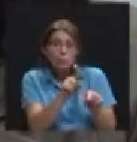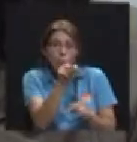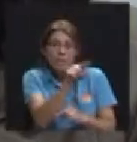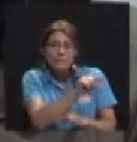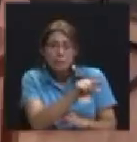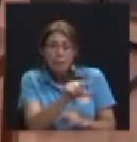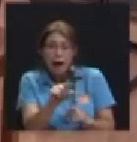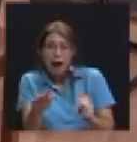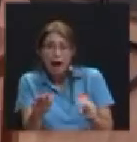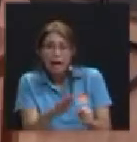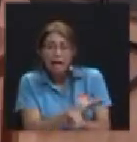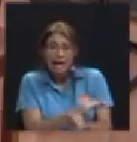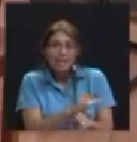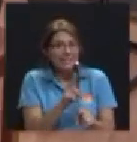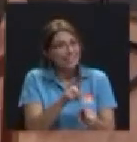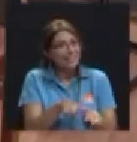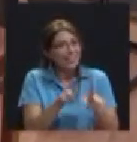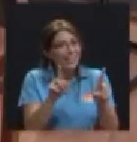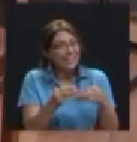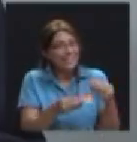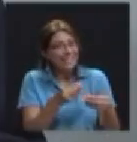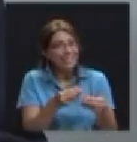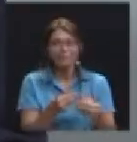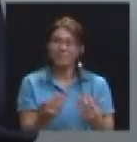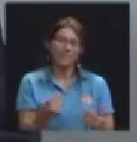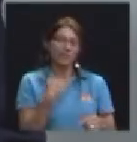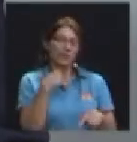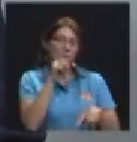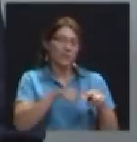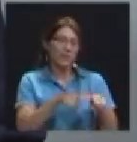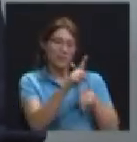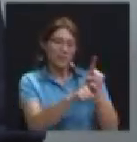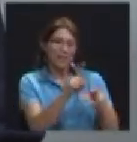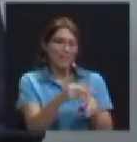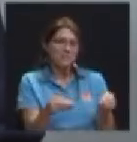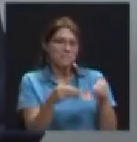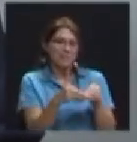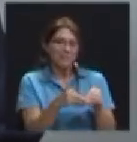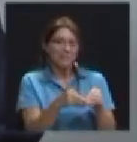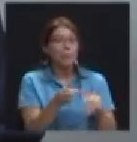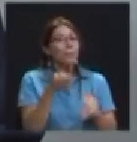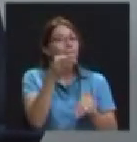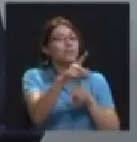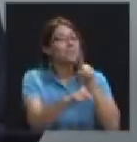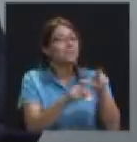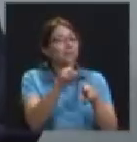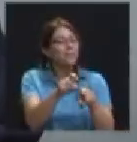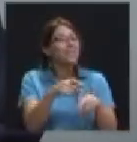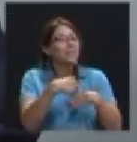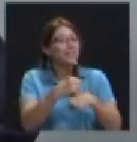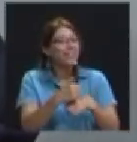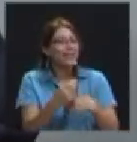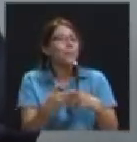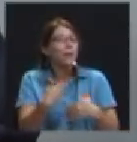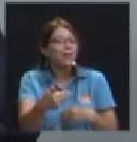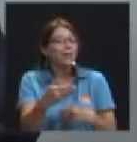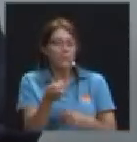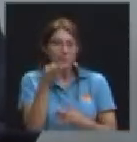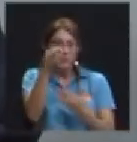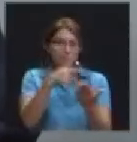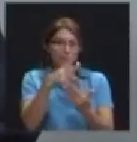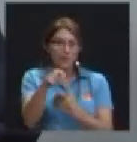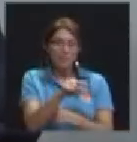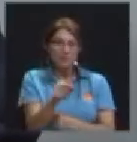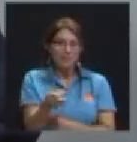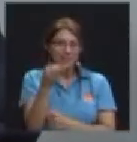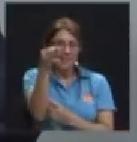no les podré preguntar más porque las siguientes preguntas las haré la semana entrante en los mismos tiempos y circunstancias